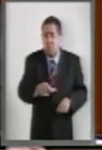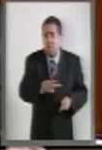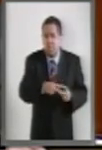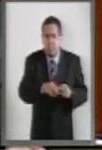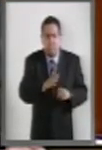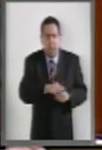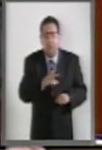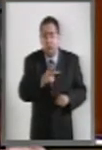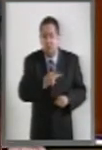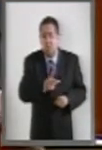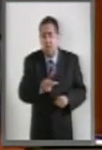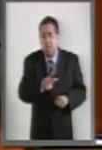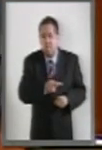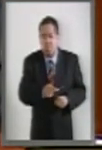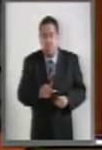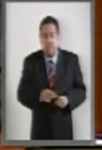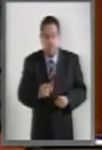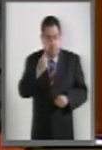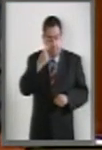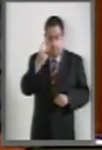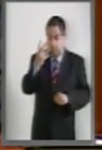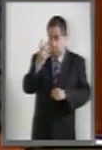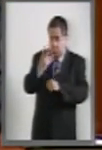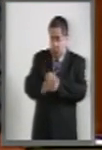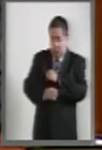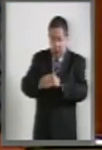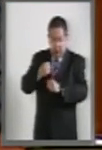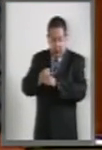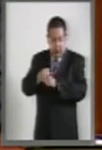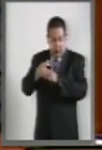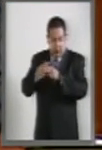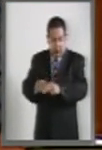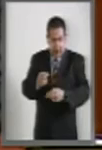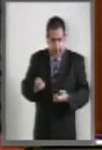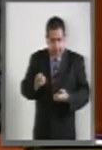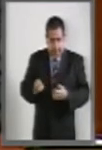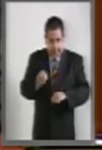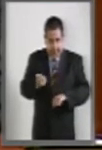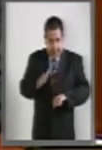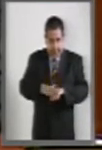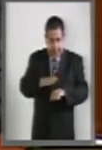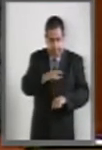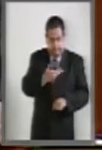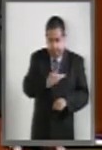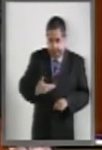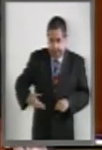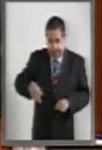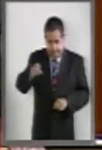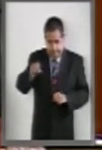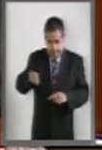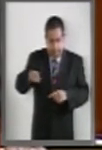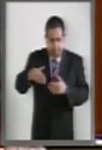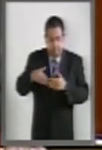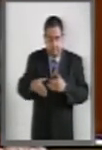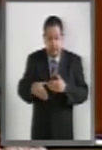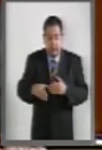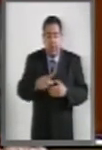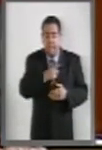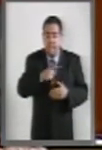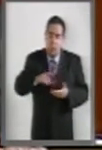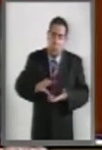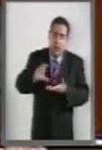En los 4 años de esta administración, la deuda pública ha pasado del